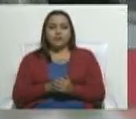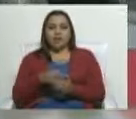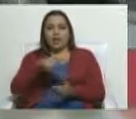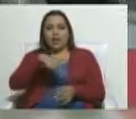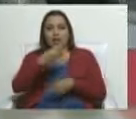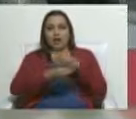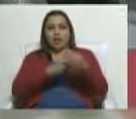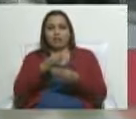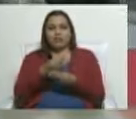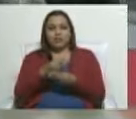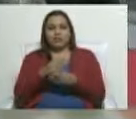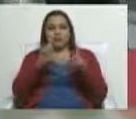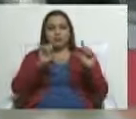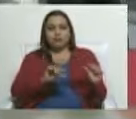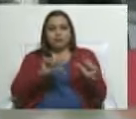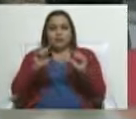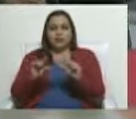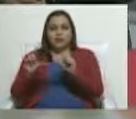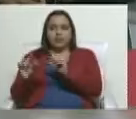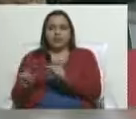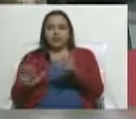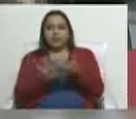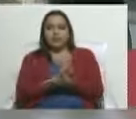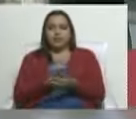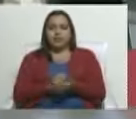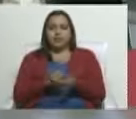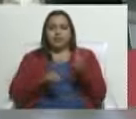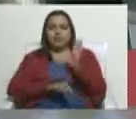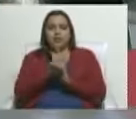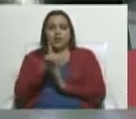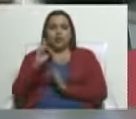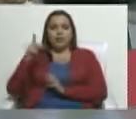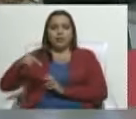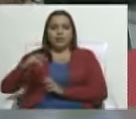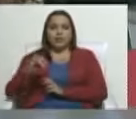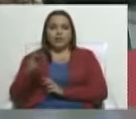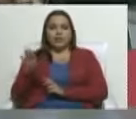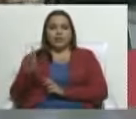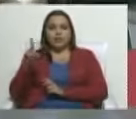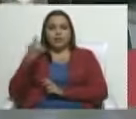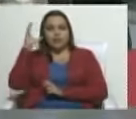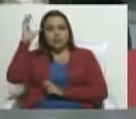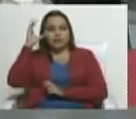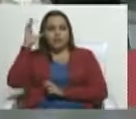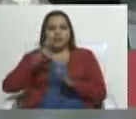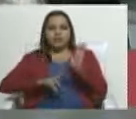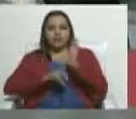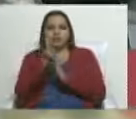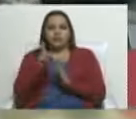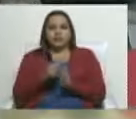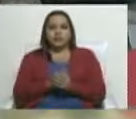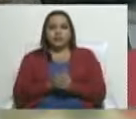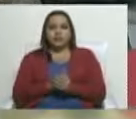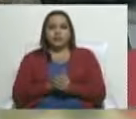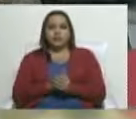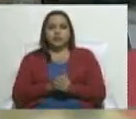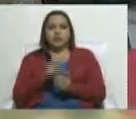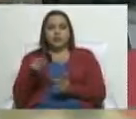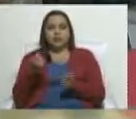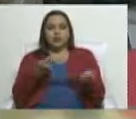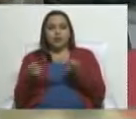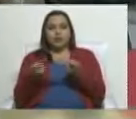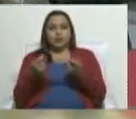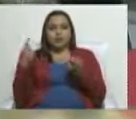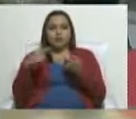generando una pérdida en términos de Producto Interno Bruto, una pérdida en términos de su capacidad productiva, una pérdida en términos del control de los